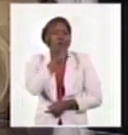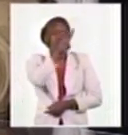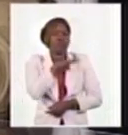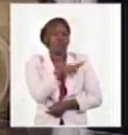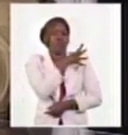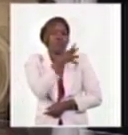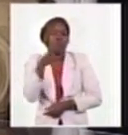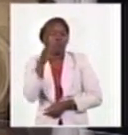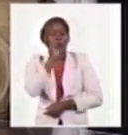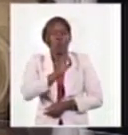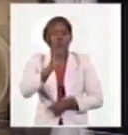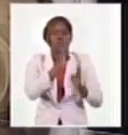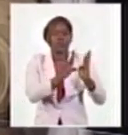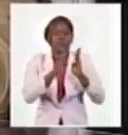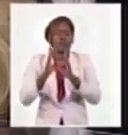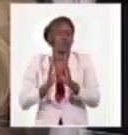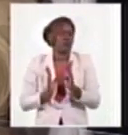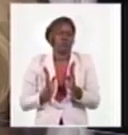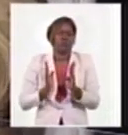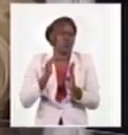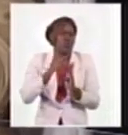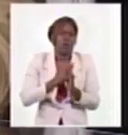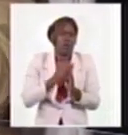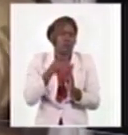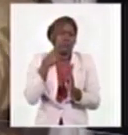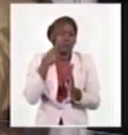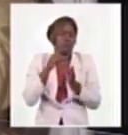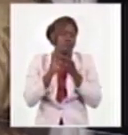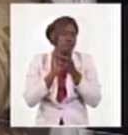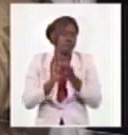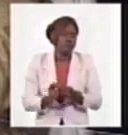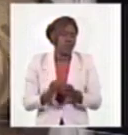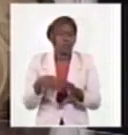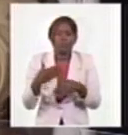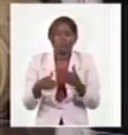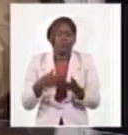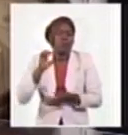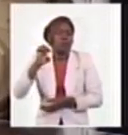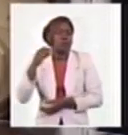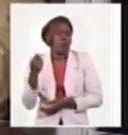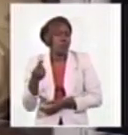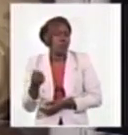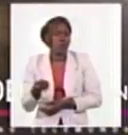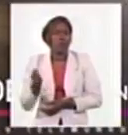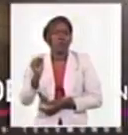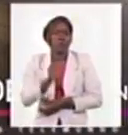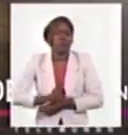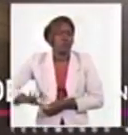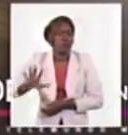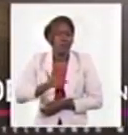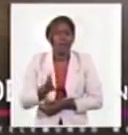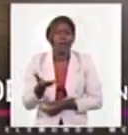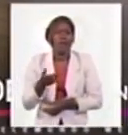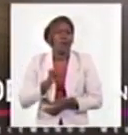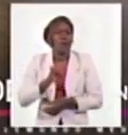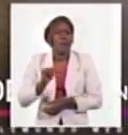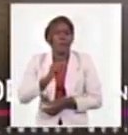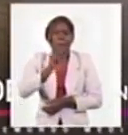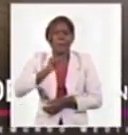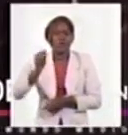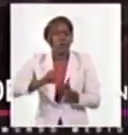definida, integradora en el campo de las políticas públicas, en la economía, en la sociedad, incluso en la emigración, en todos los terrenos, ahora. Y donde